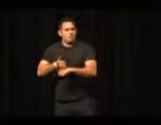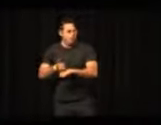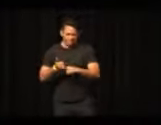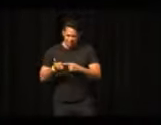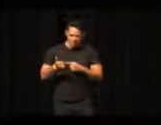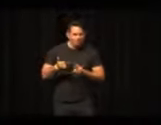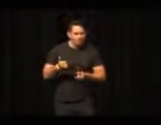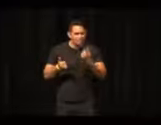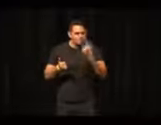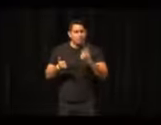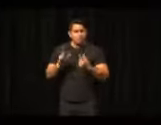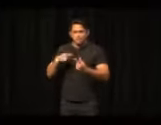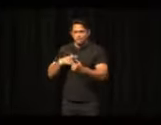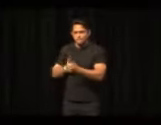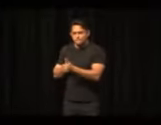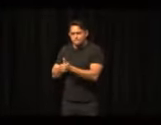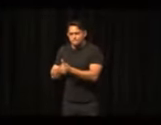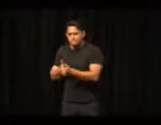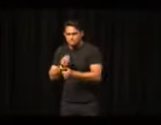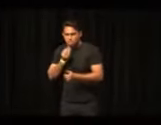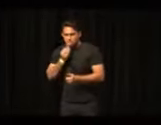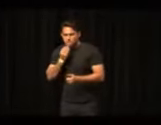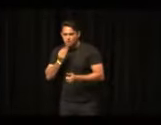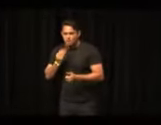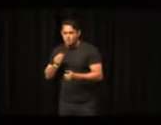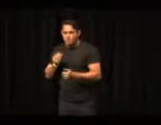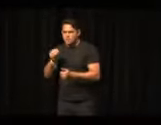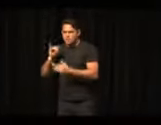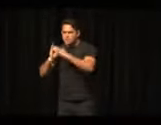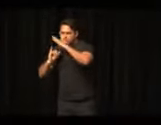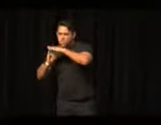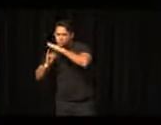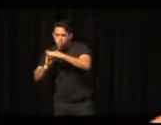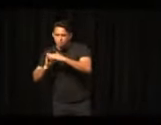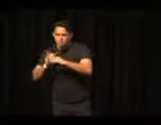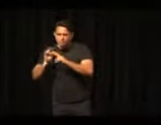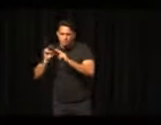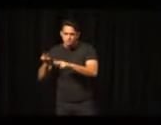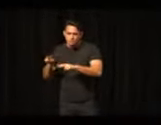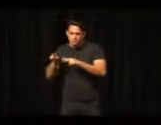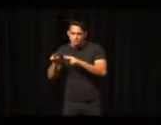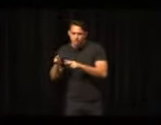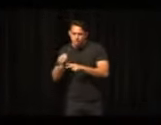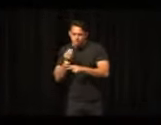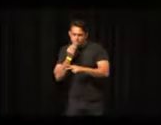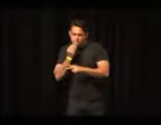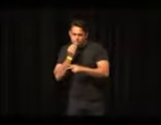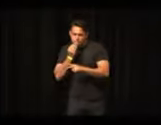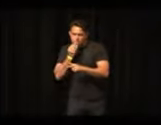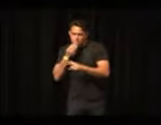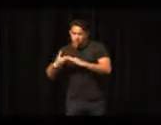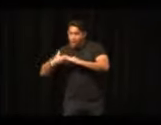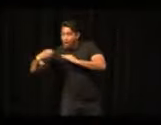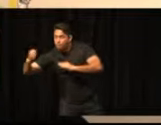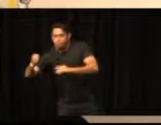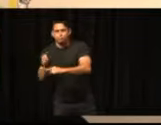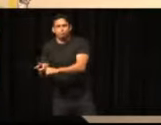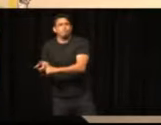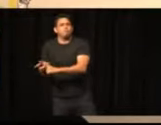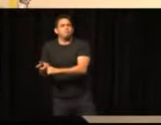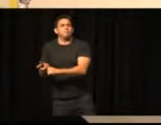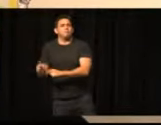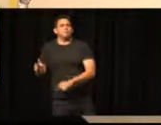es el que se llega a la institución más con vistas o perspectivas de empleabilidad